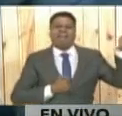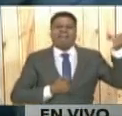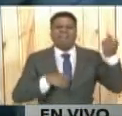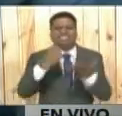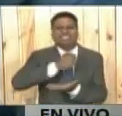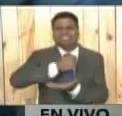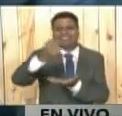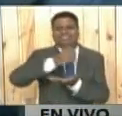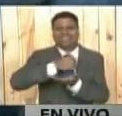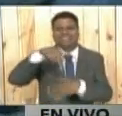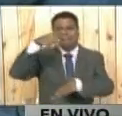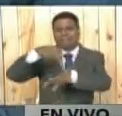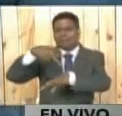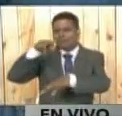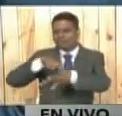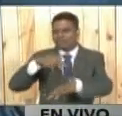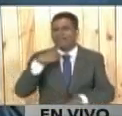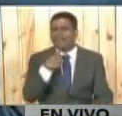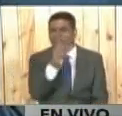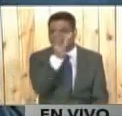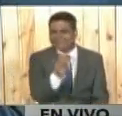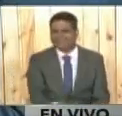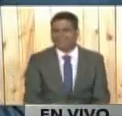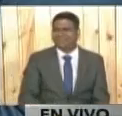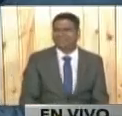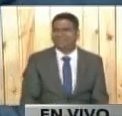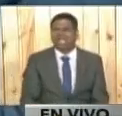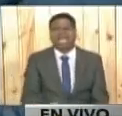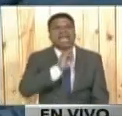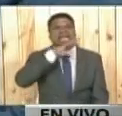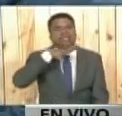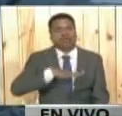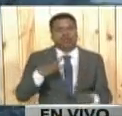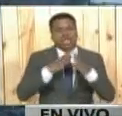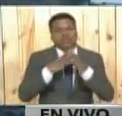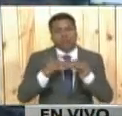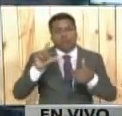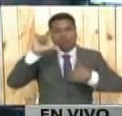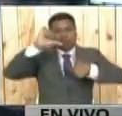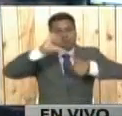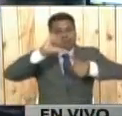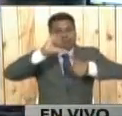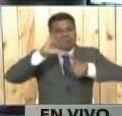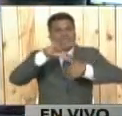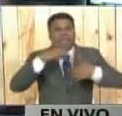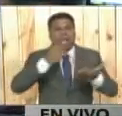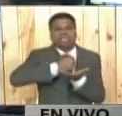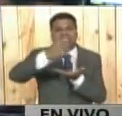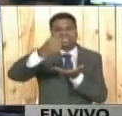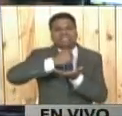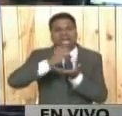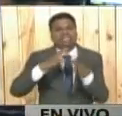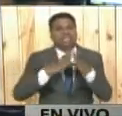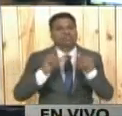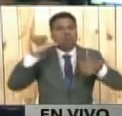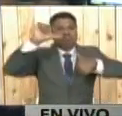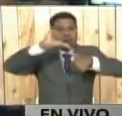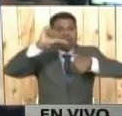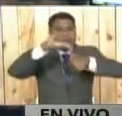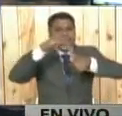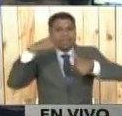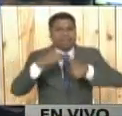Rico, que lo diga la gente, ¿ah? La historia del Caribe, la salsa viene del Caribe, de los ritmos